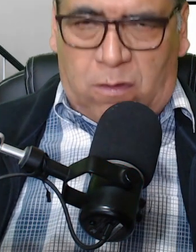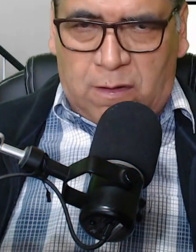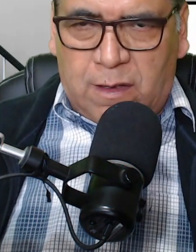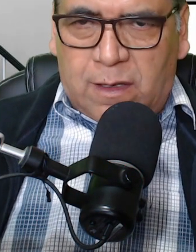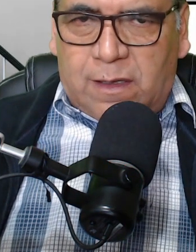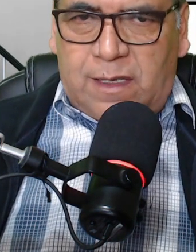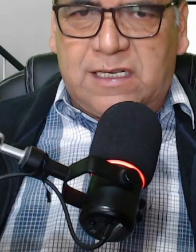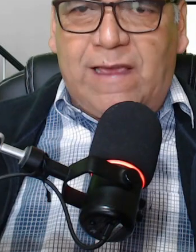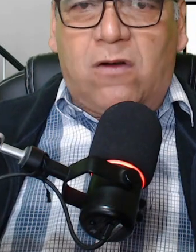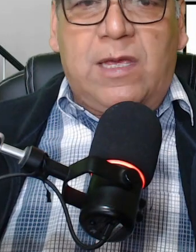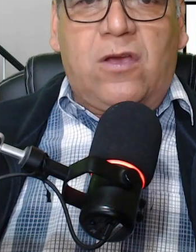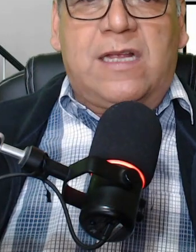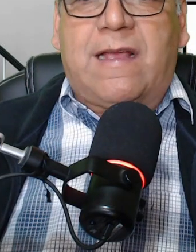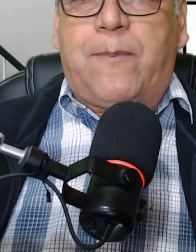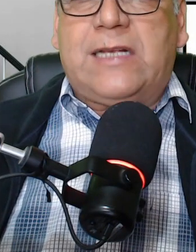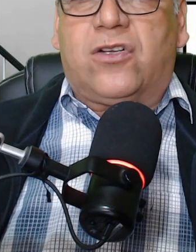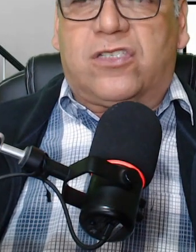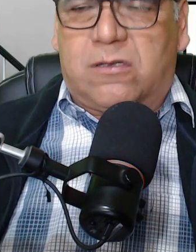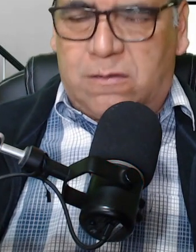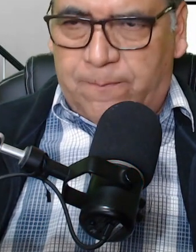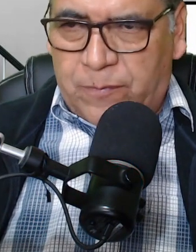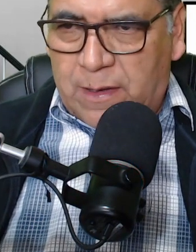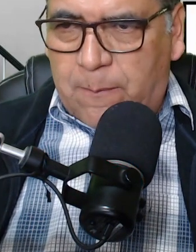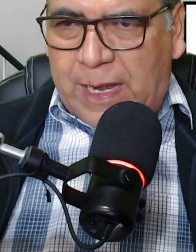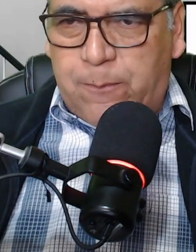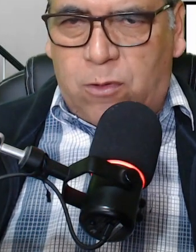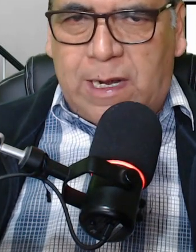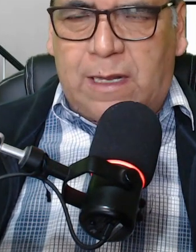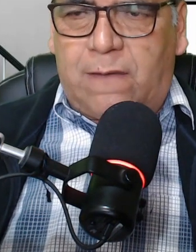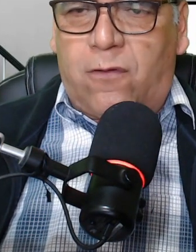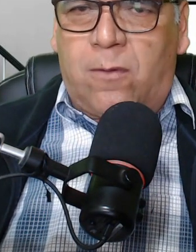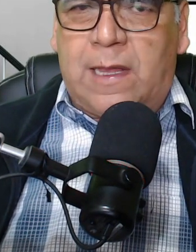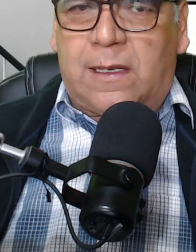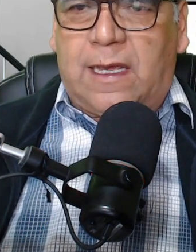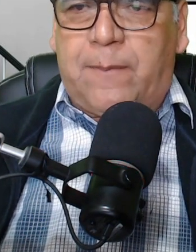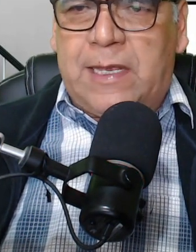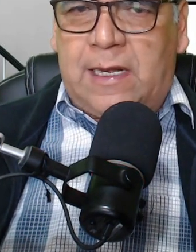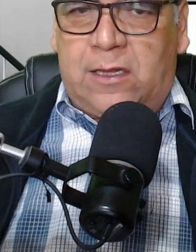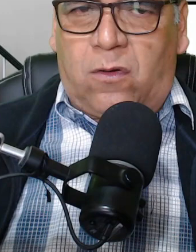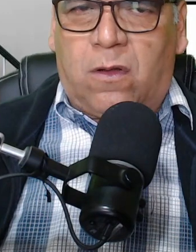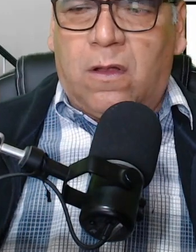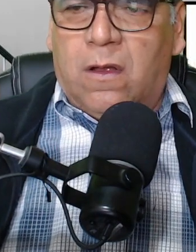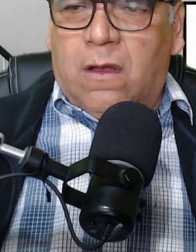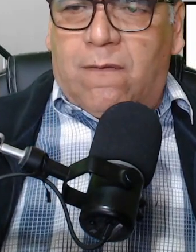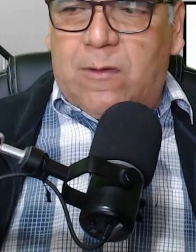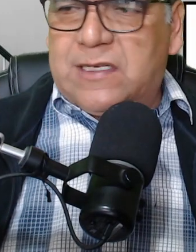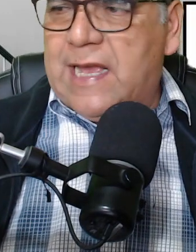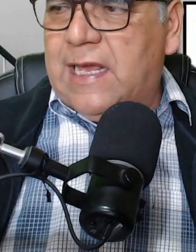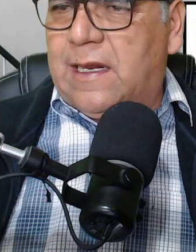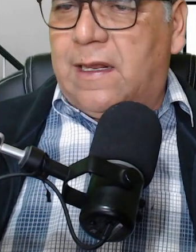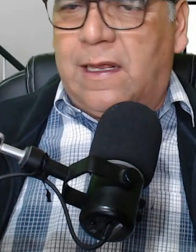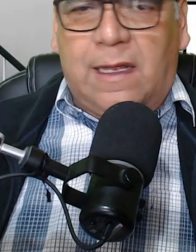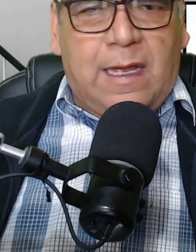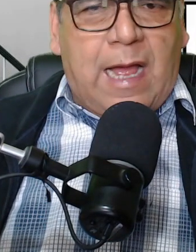dinero. Recibieron millones de pesos para aprobar la reforma de Enrique Peña Nieto. Vamos a